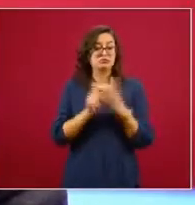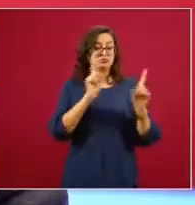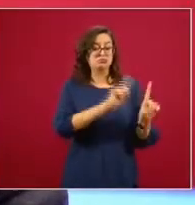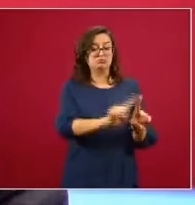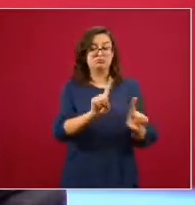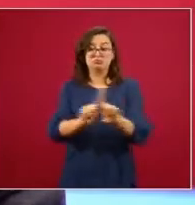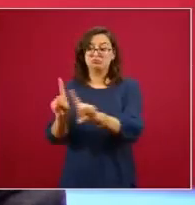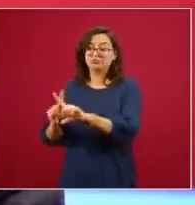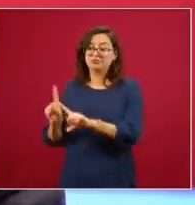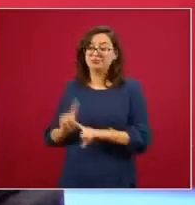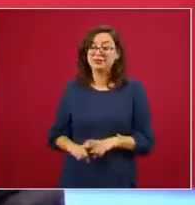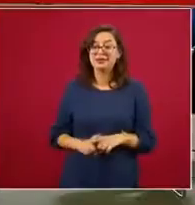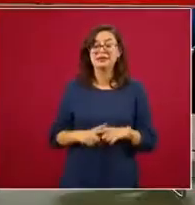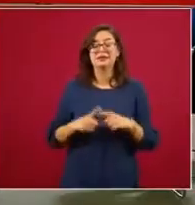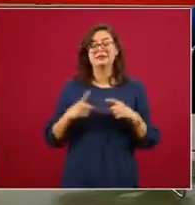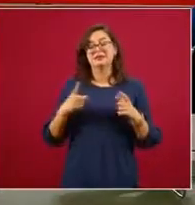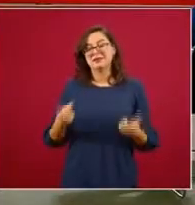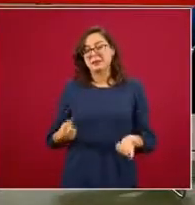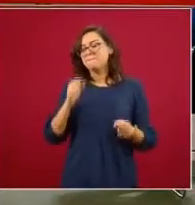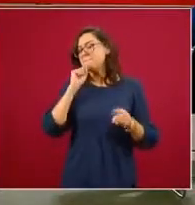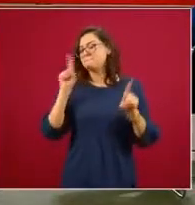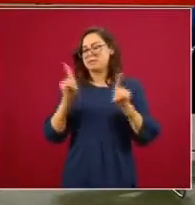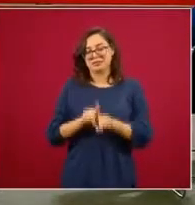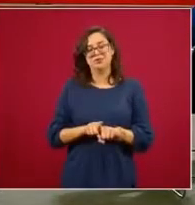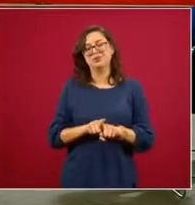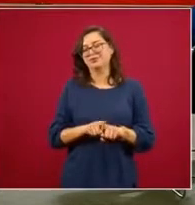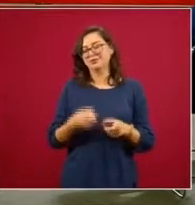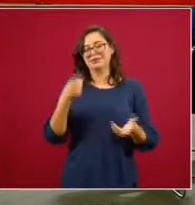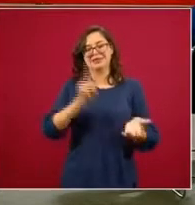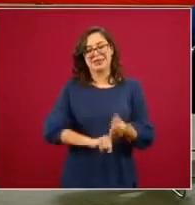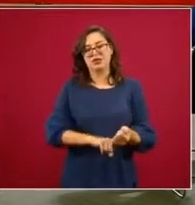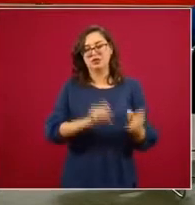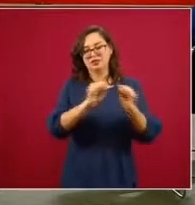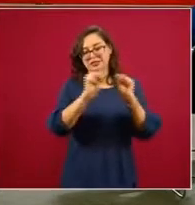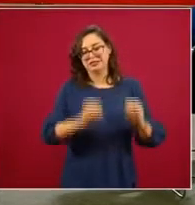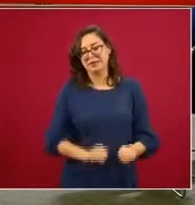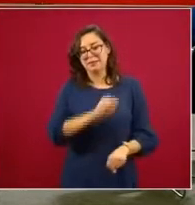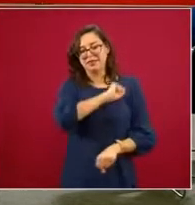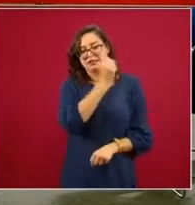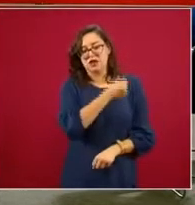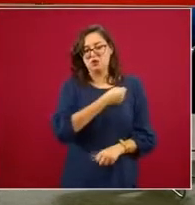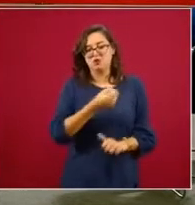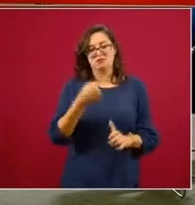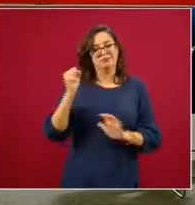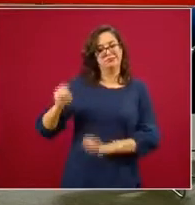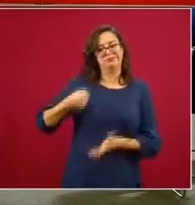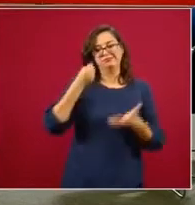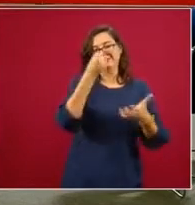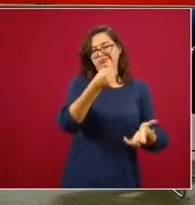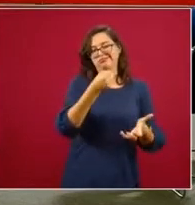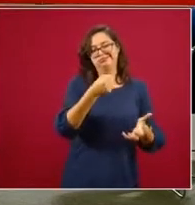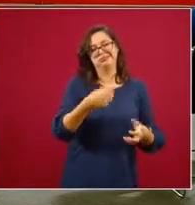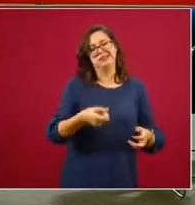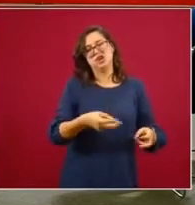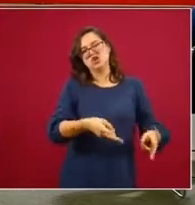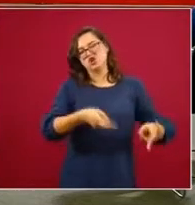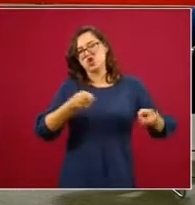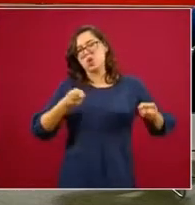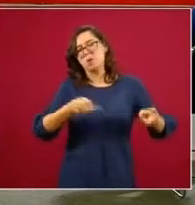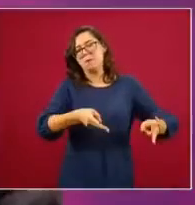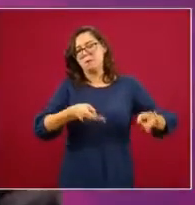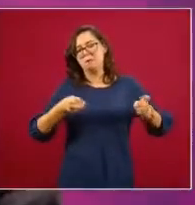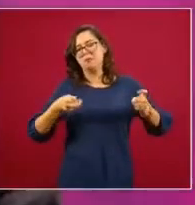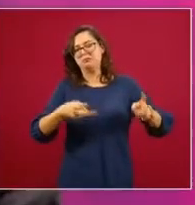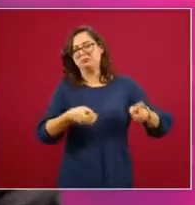motivaciones, incluidos desfalcos financieros muy importantes que han sido demostrados, en este proyecto de